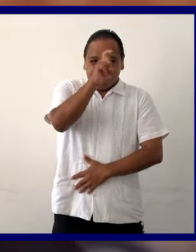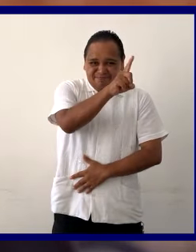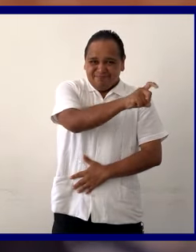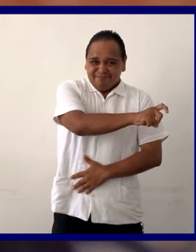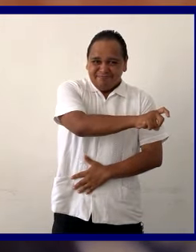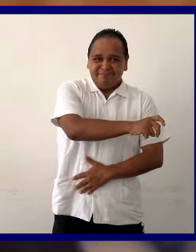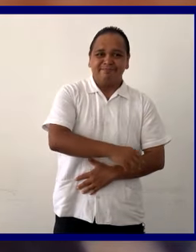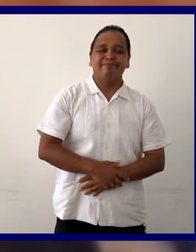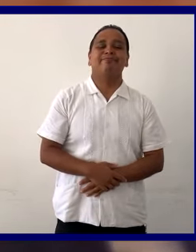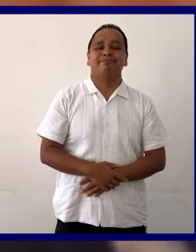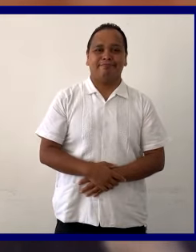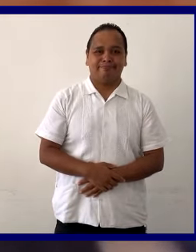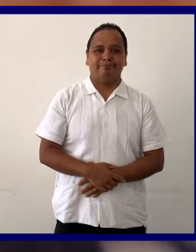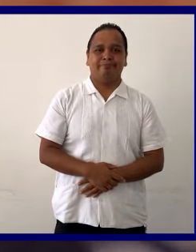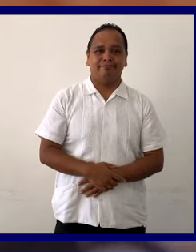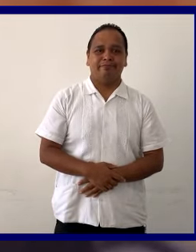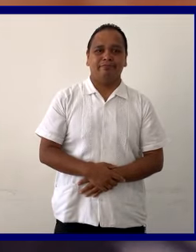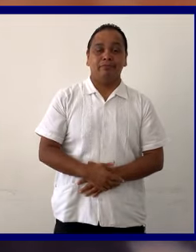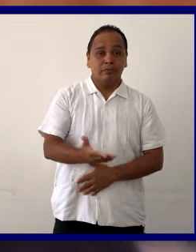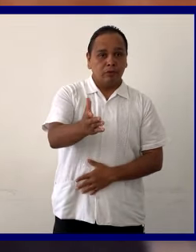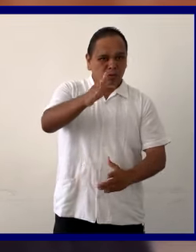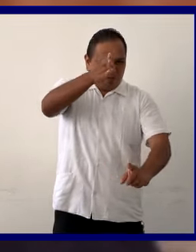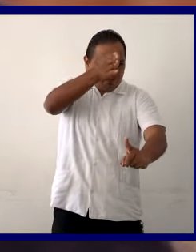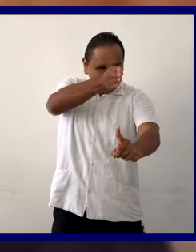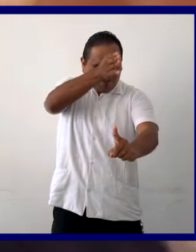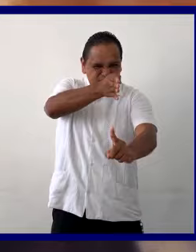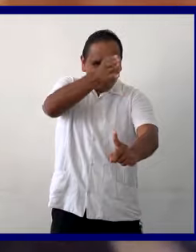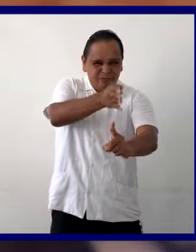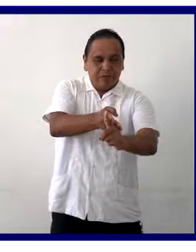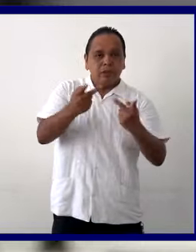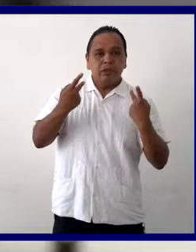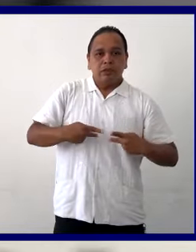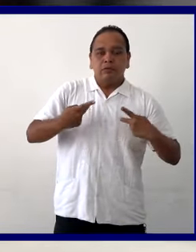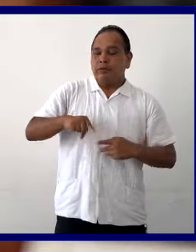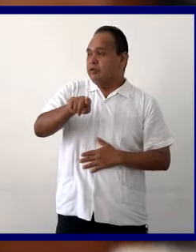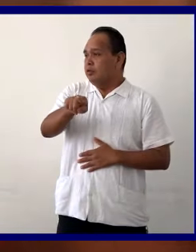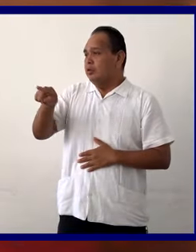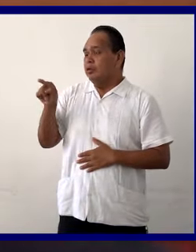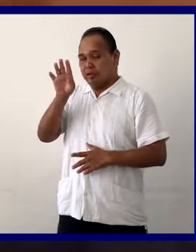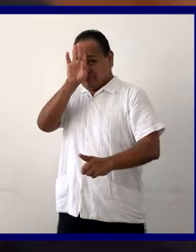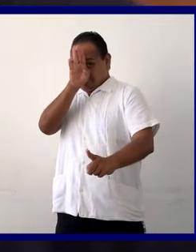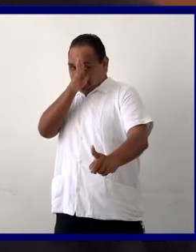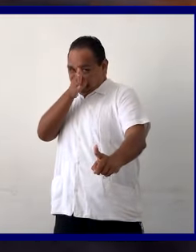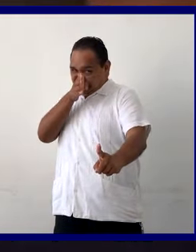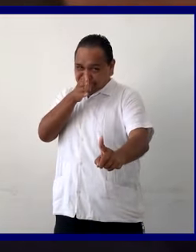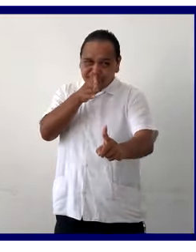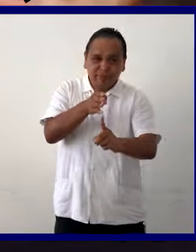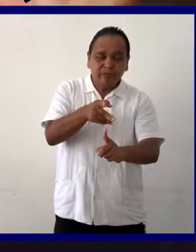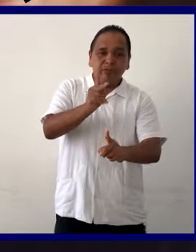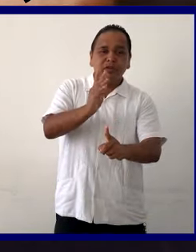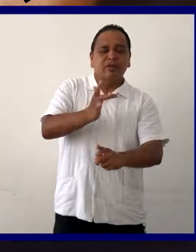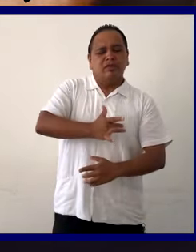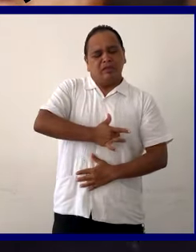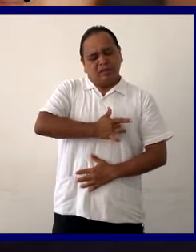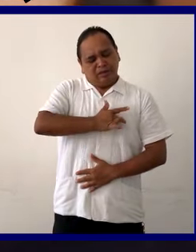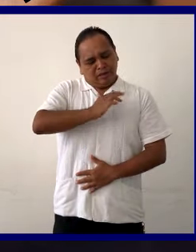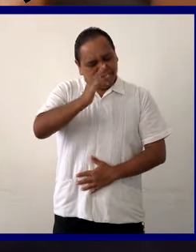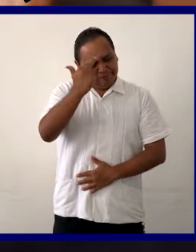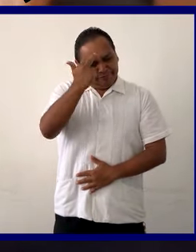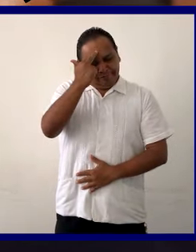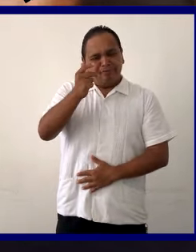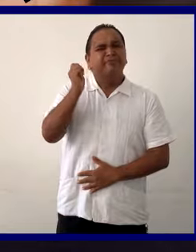You have to be persistent. You have to be on people to make it happen. I definitely feel like I'm missing out on a lot of things. I miss like